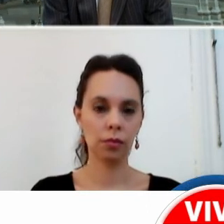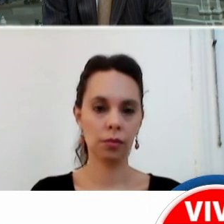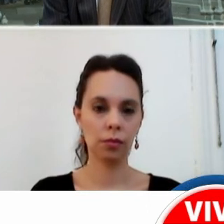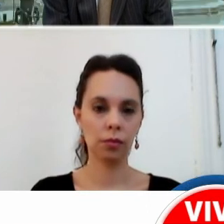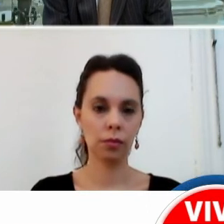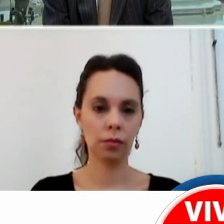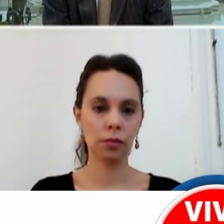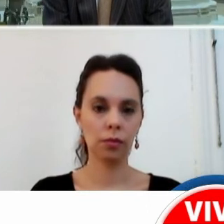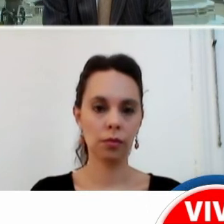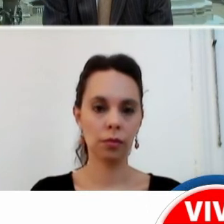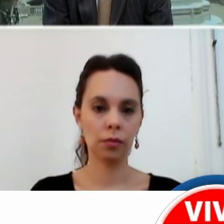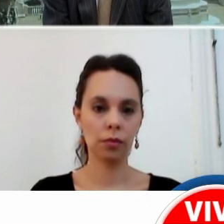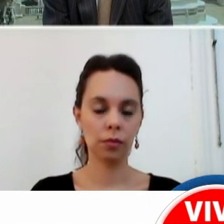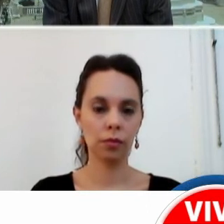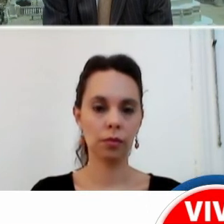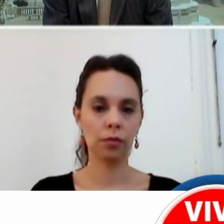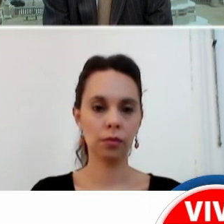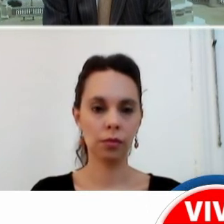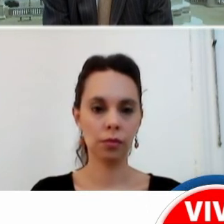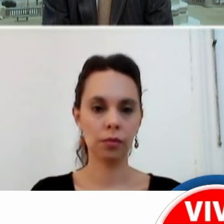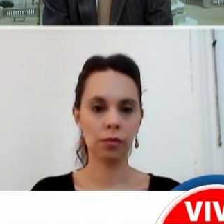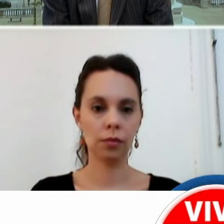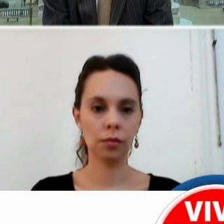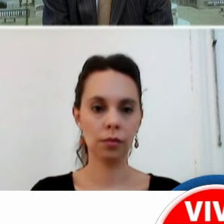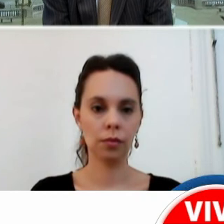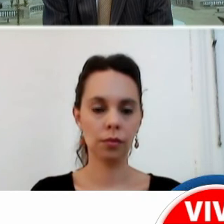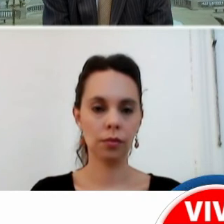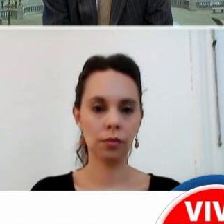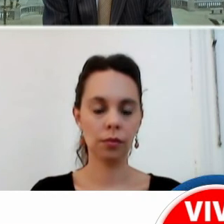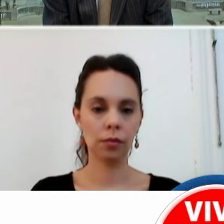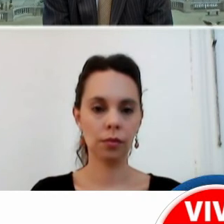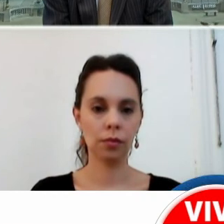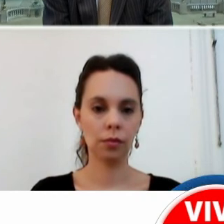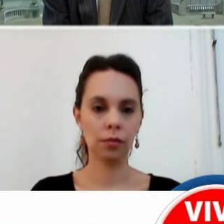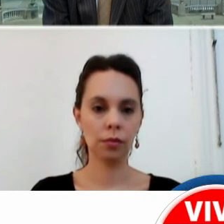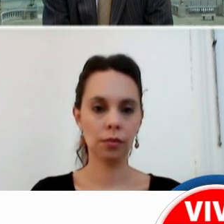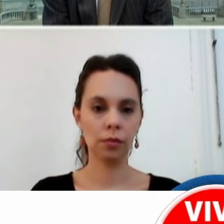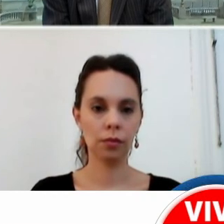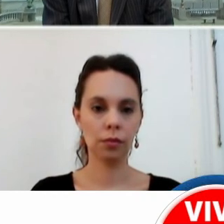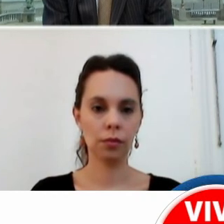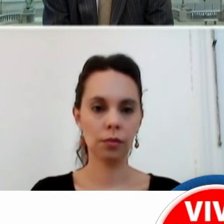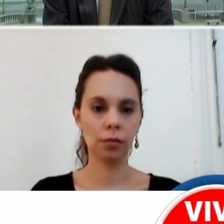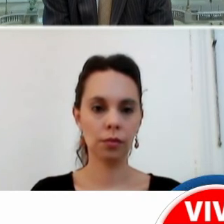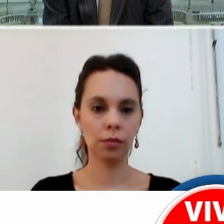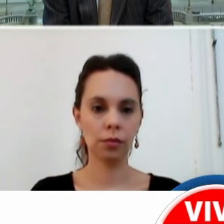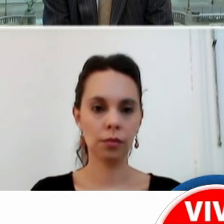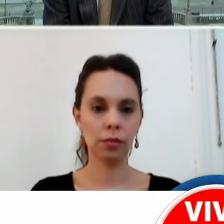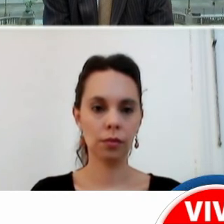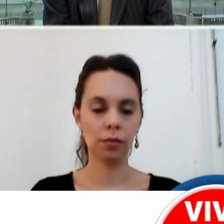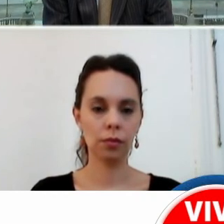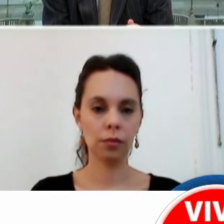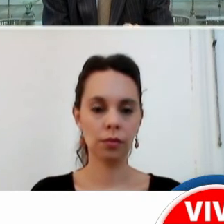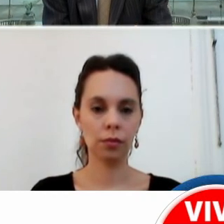encontrás un camino transitable. Y eso es lo que creo que la Argentina está encontrando. Un camino